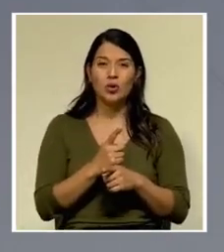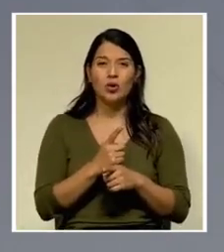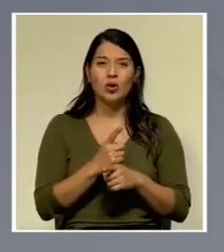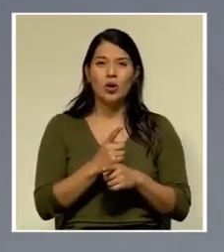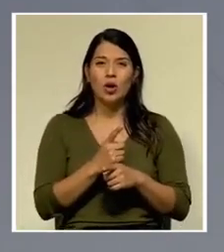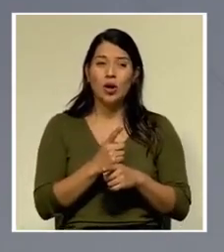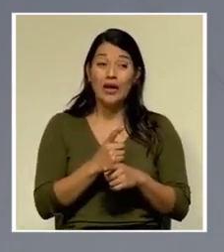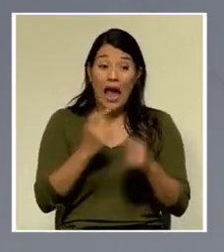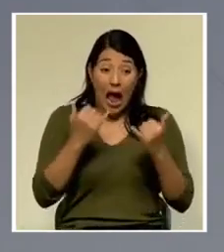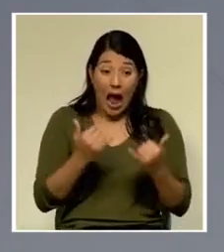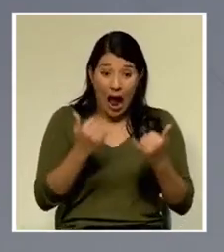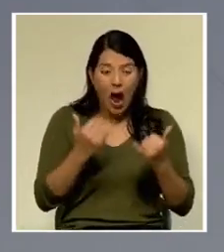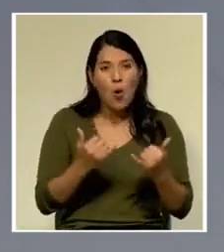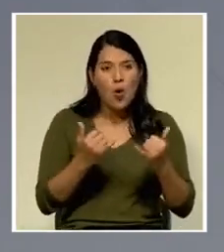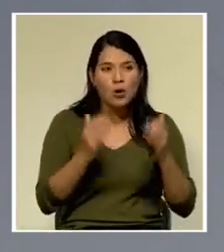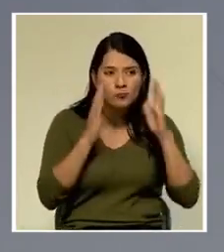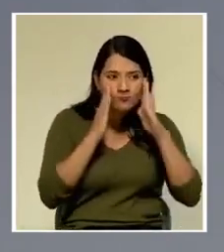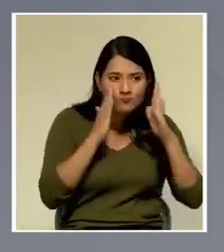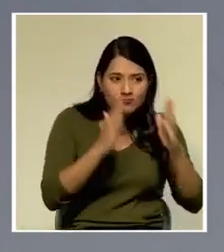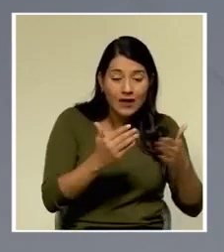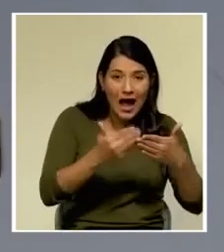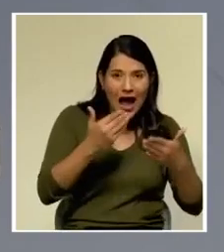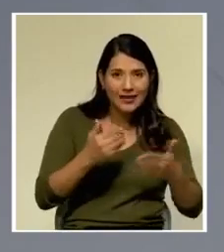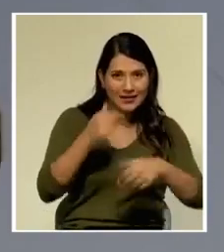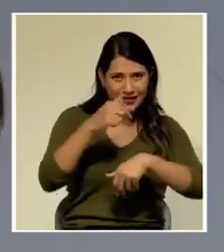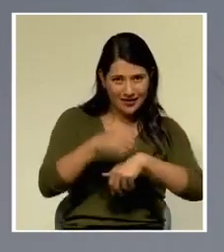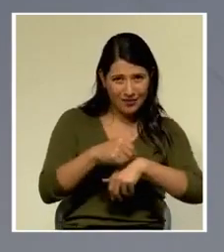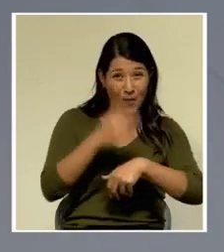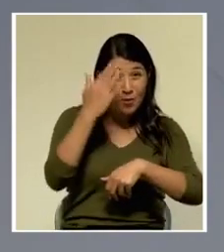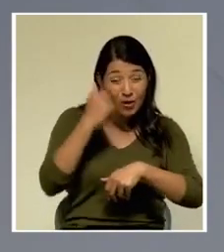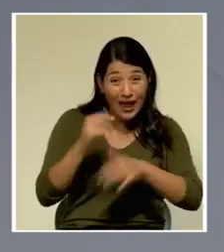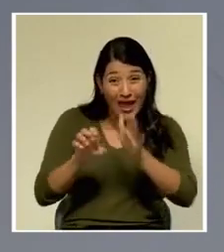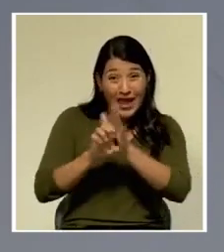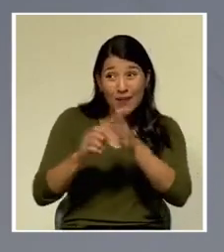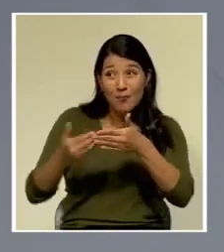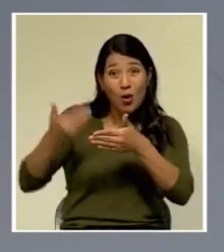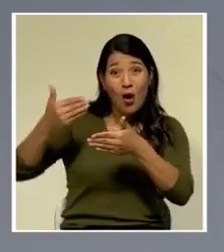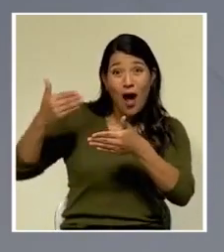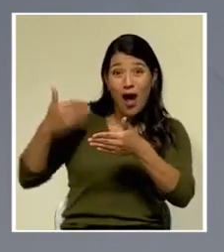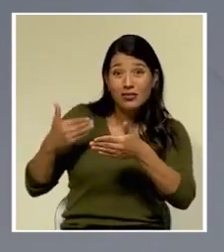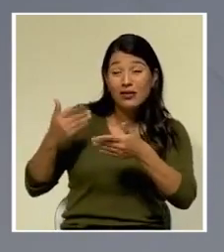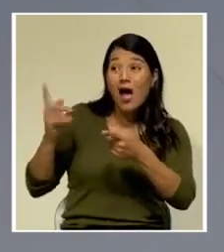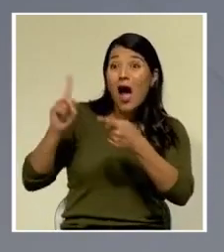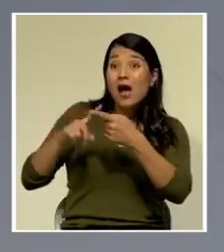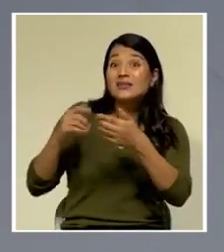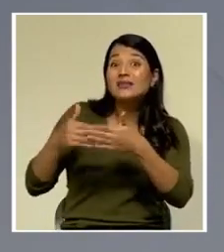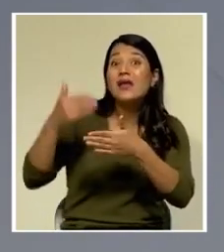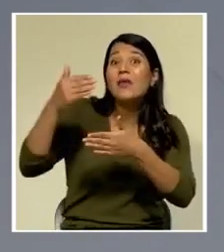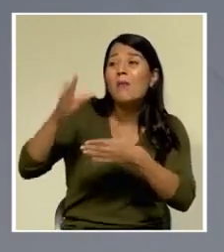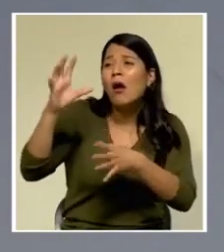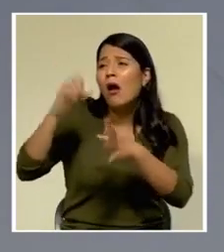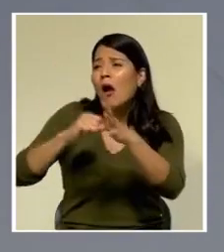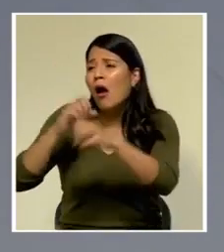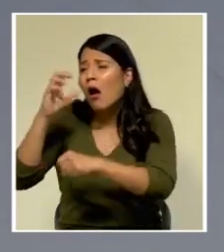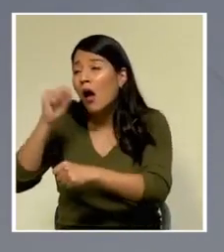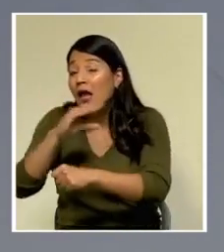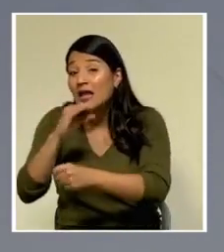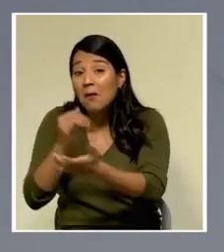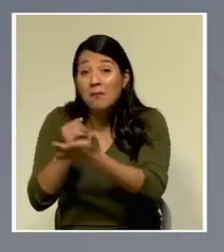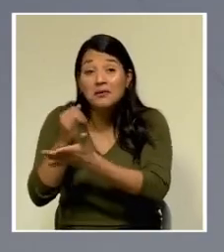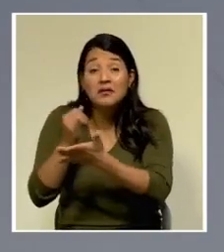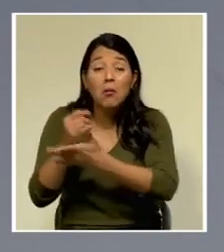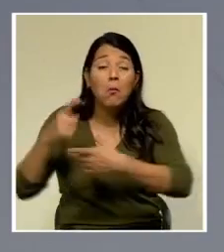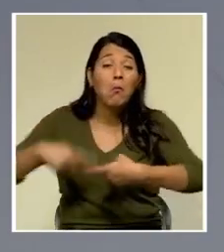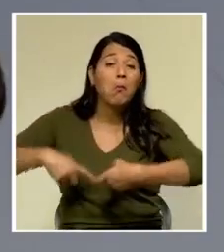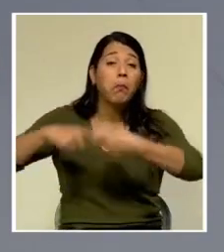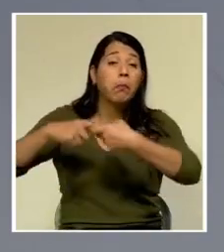muchísimo más oportuna que los otros casos o no casos que no progresaron en el Ministerio Público, a pesar de la iniciativa del